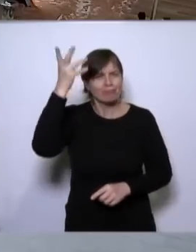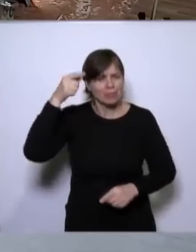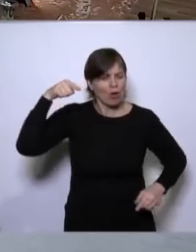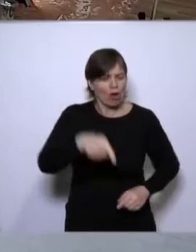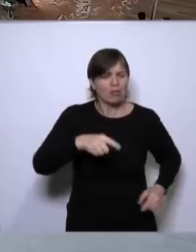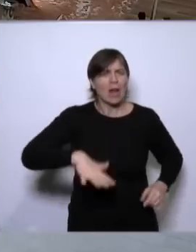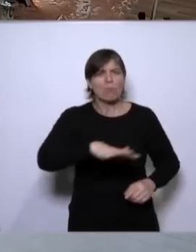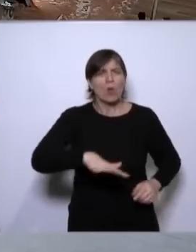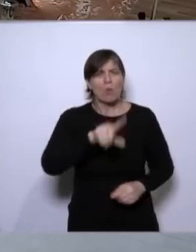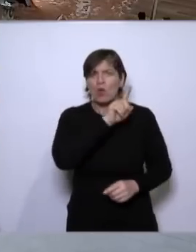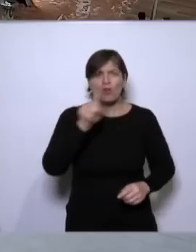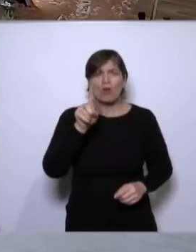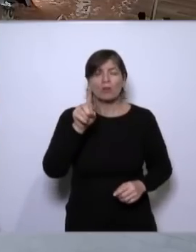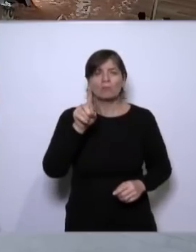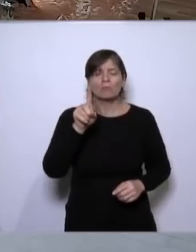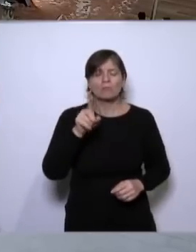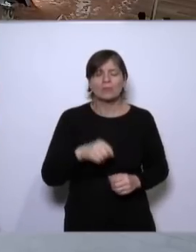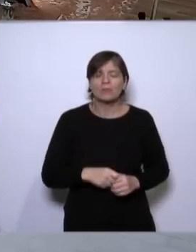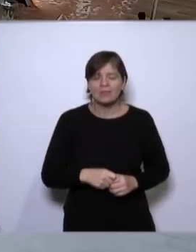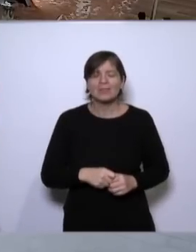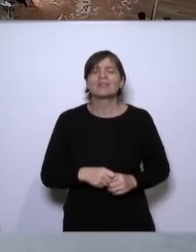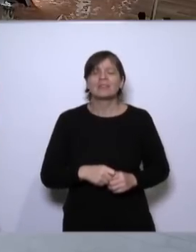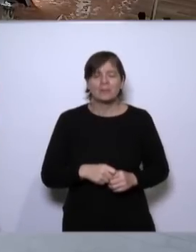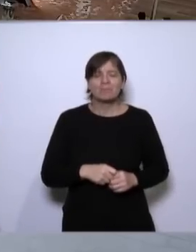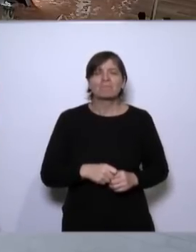él. Por el contrario,